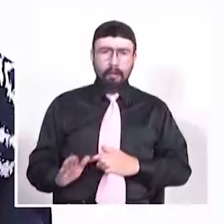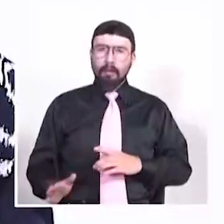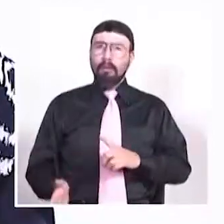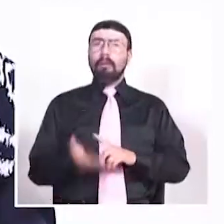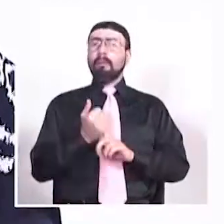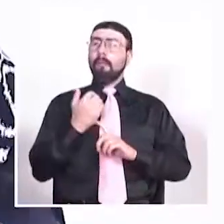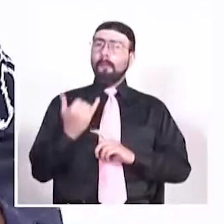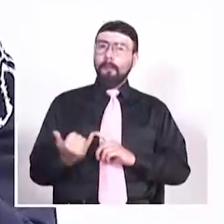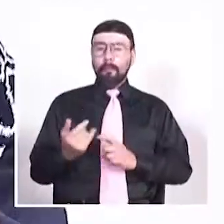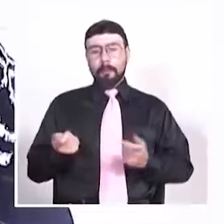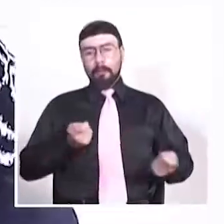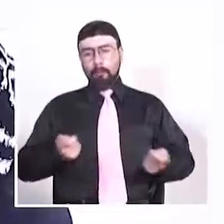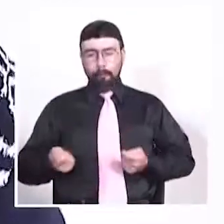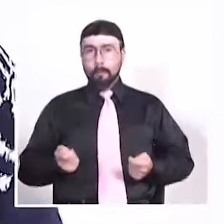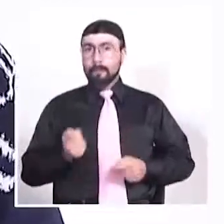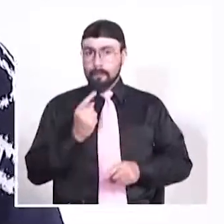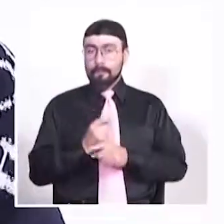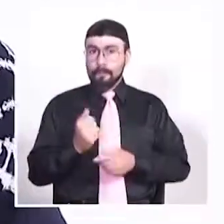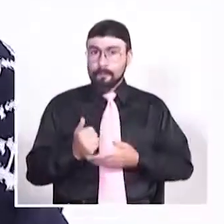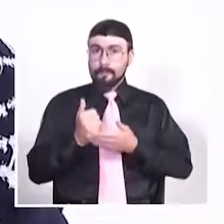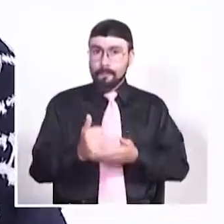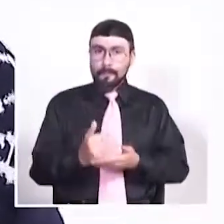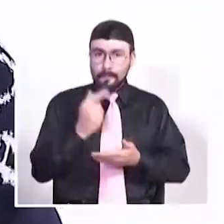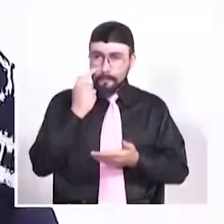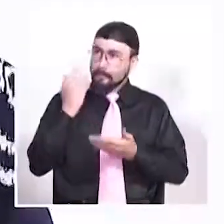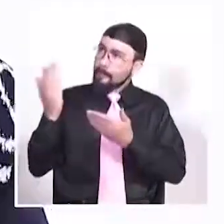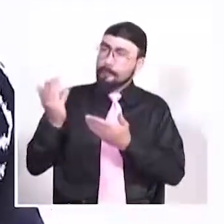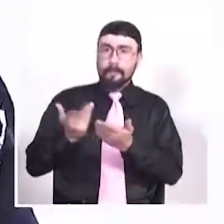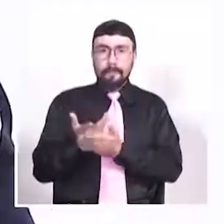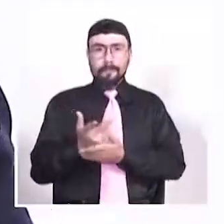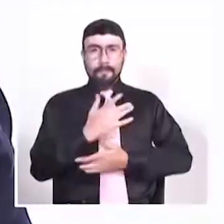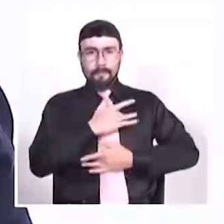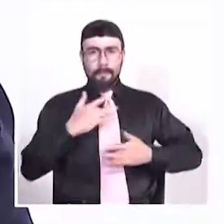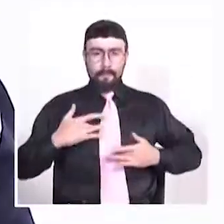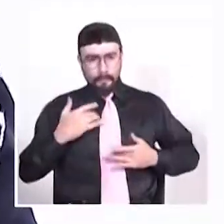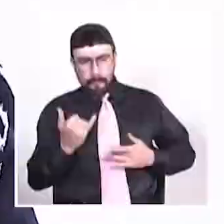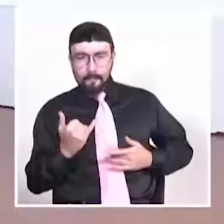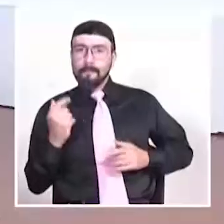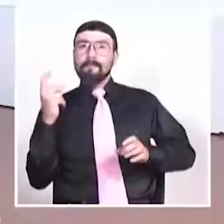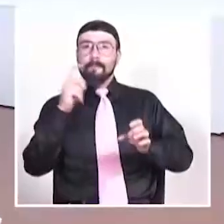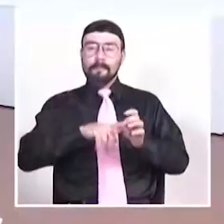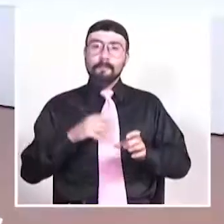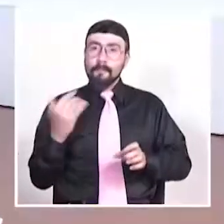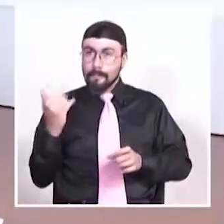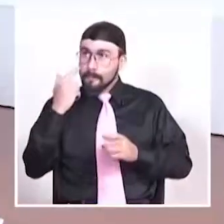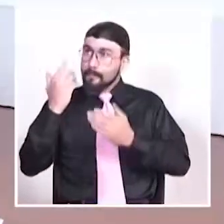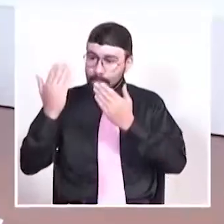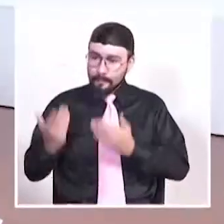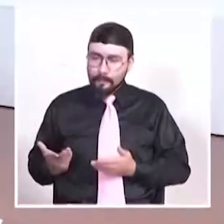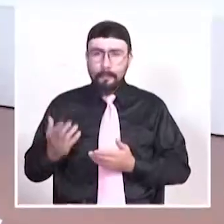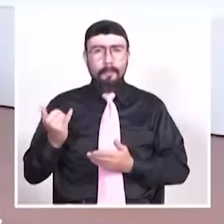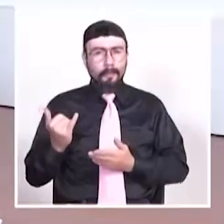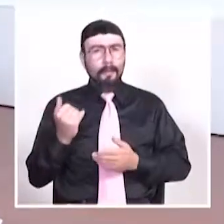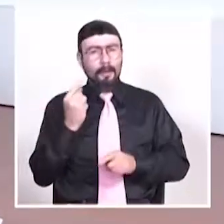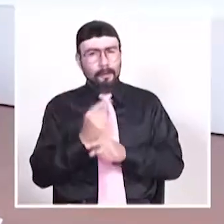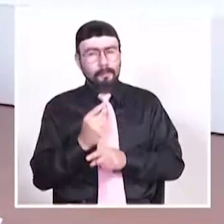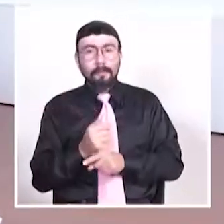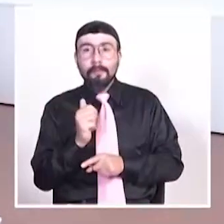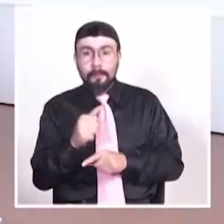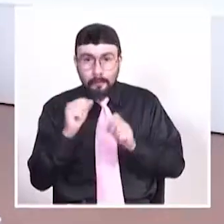hacer un tratamiento. Vamos a ver estas notas saludables para que ya entremos en materia con nuestro modelo y ustedes